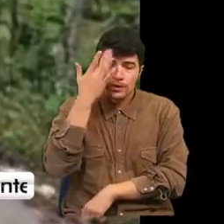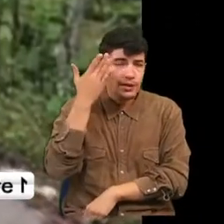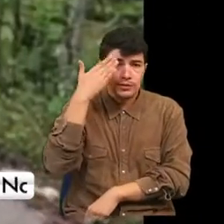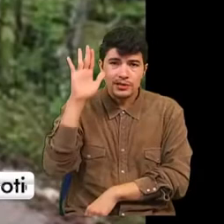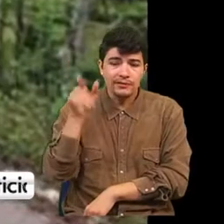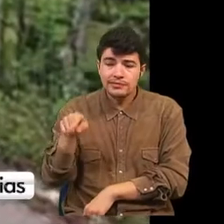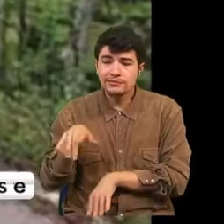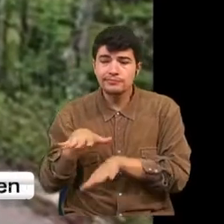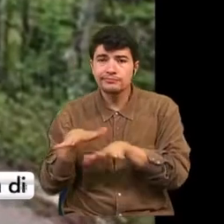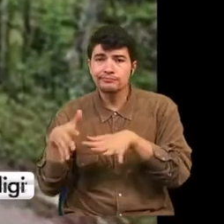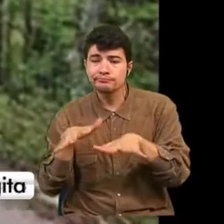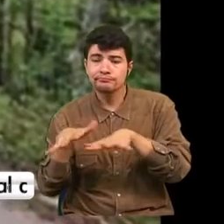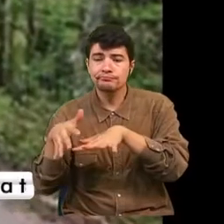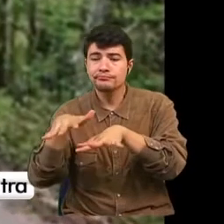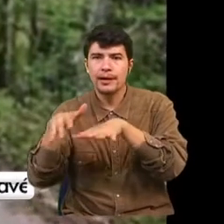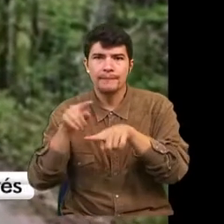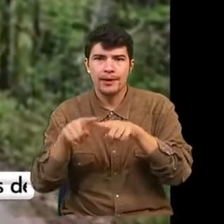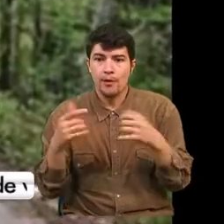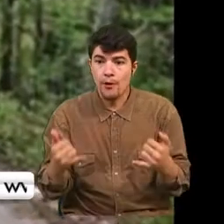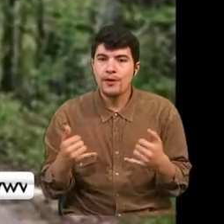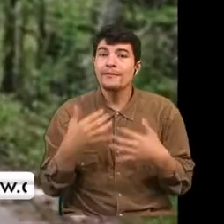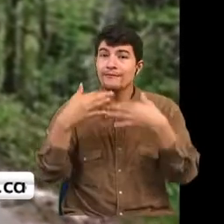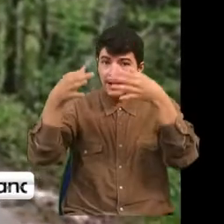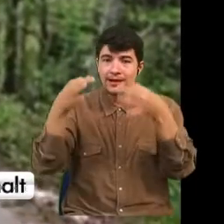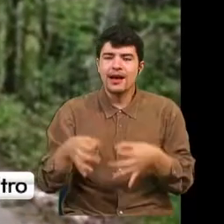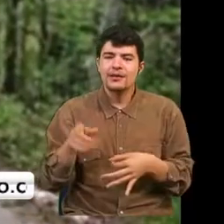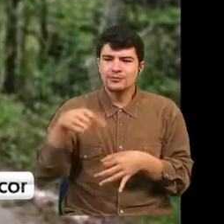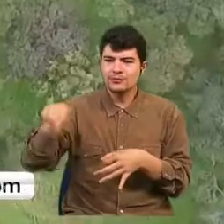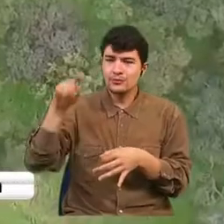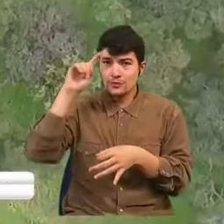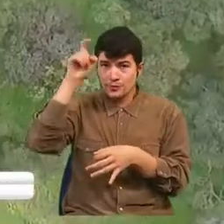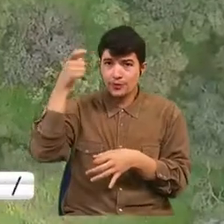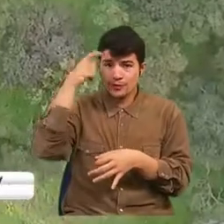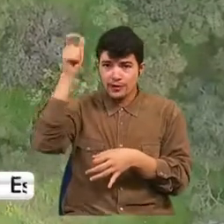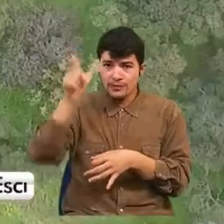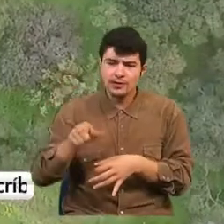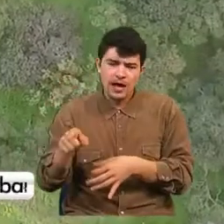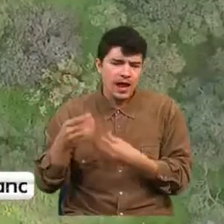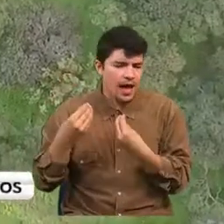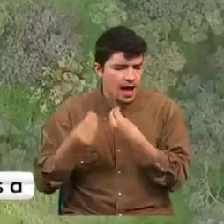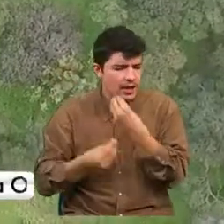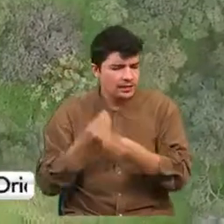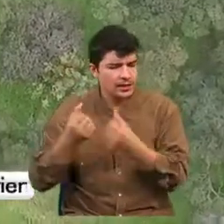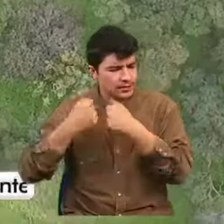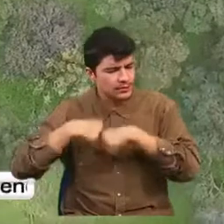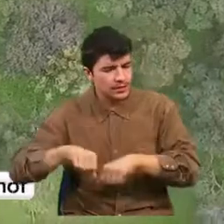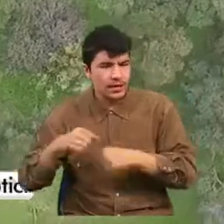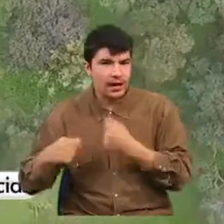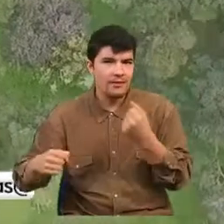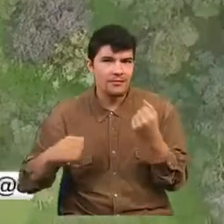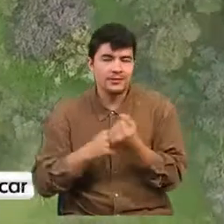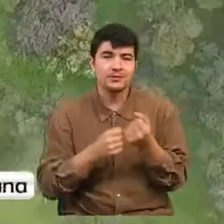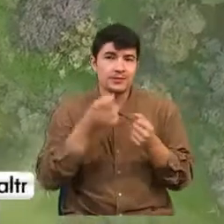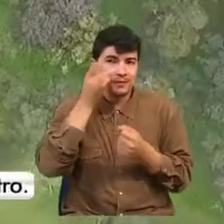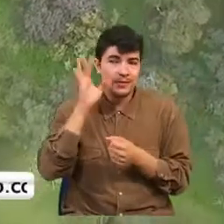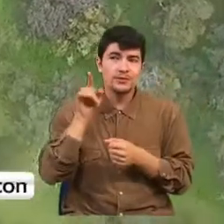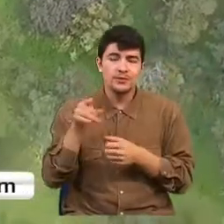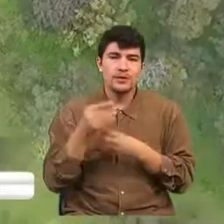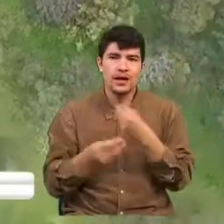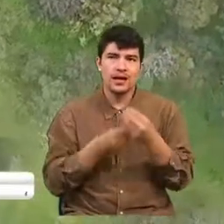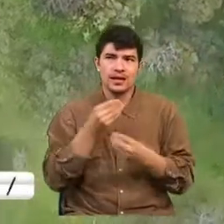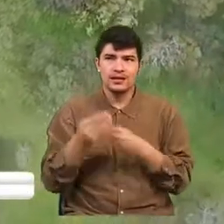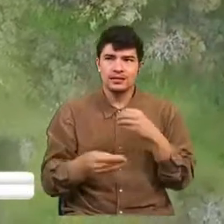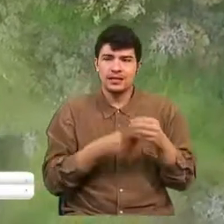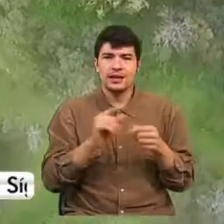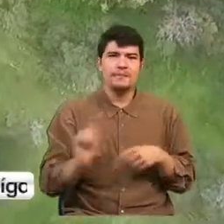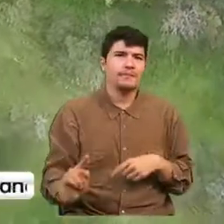y hoy el señor gobernador con todo su equipo de gobierno va a hacer un esfuerzo enorme para ver si también se pueden realizar